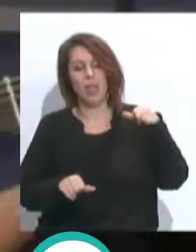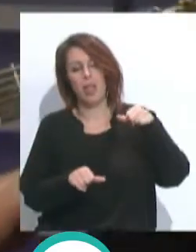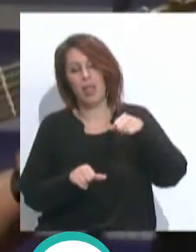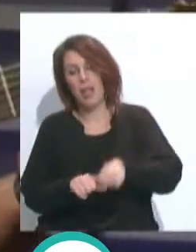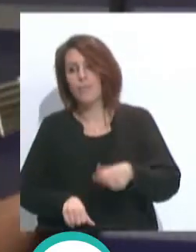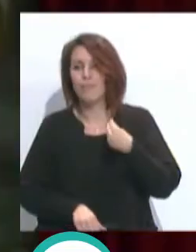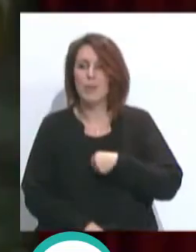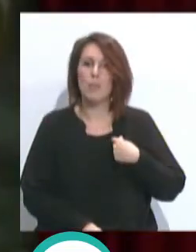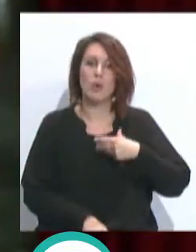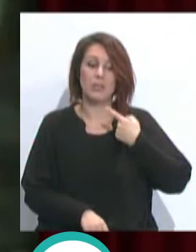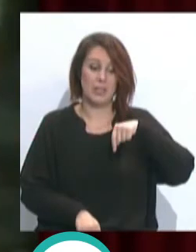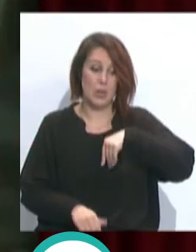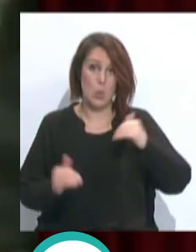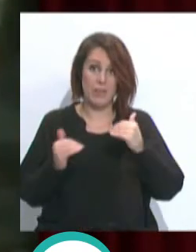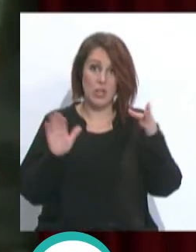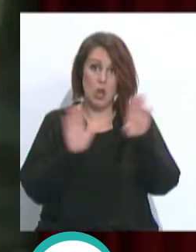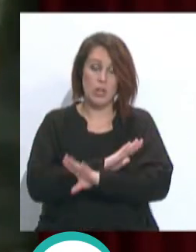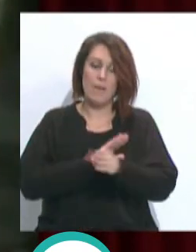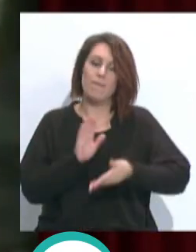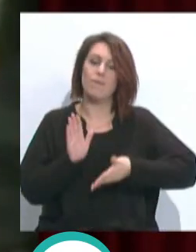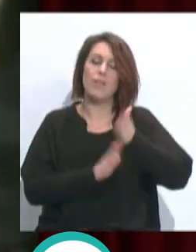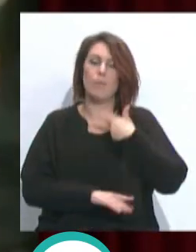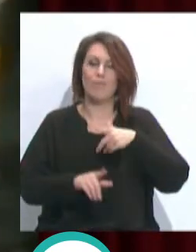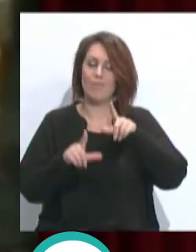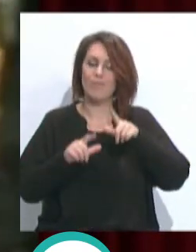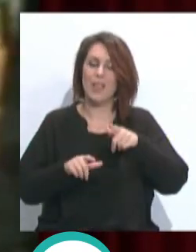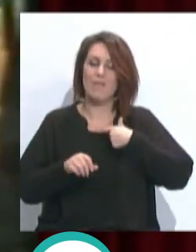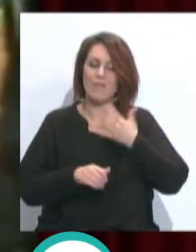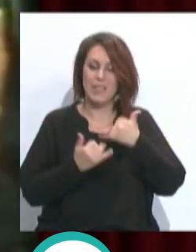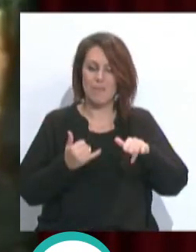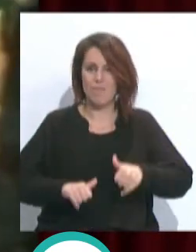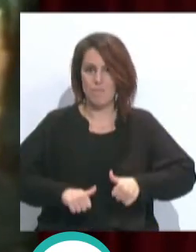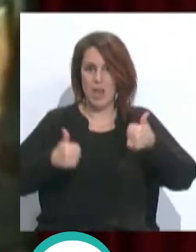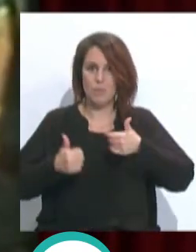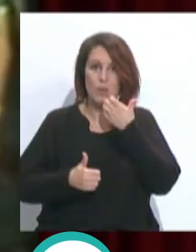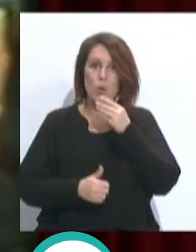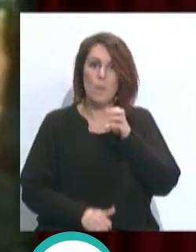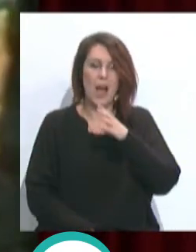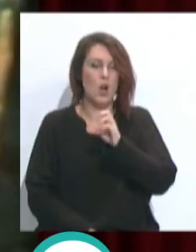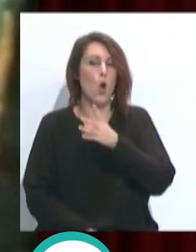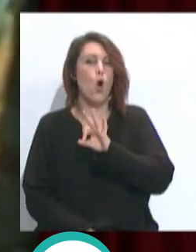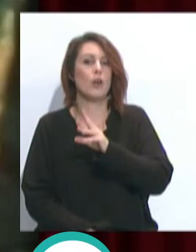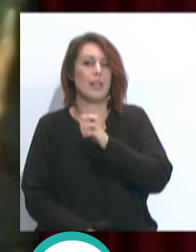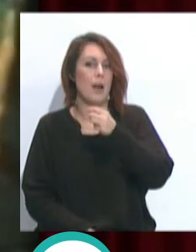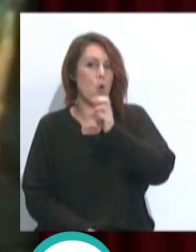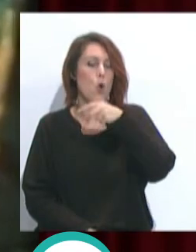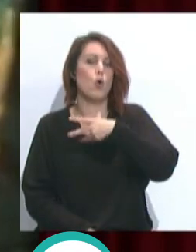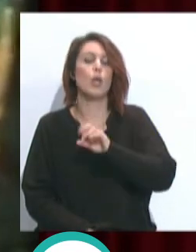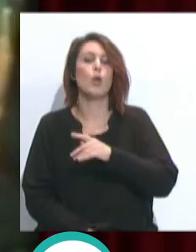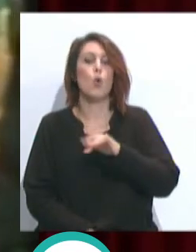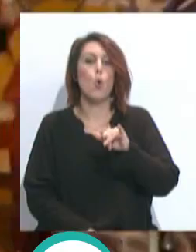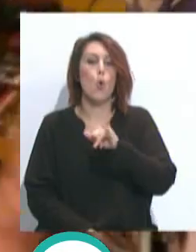trayectorias. Para la noche de este jueves está prevista la aparición de más protagonistas de la fiesta, como Paco Cárdenas, Ramón Peñalver y Julio